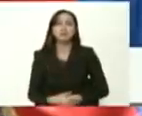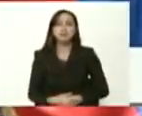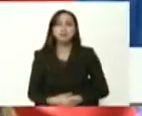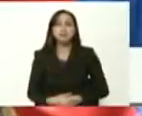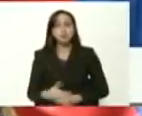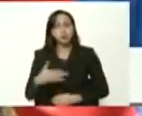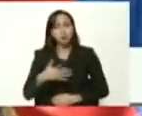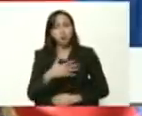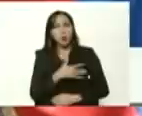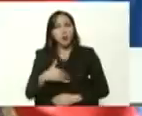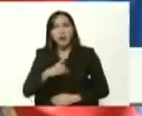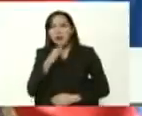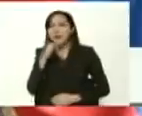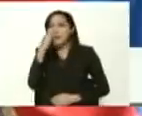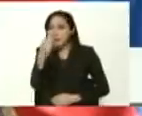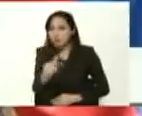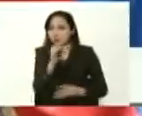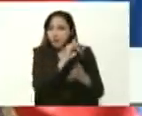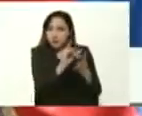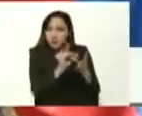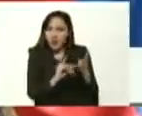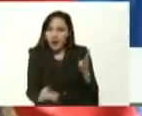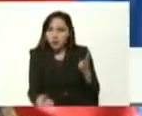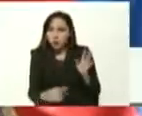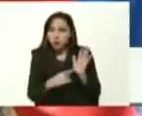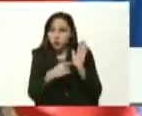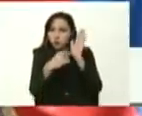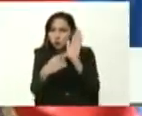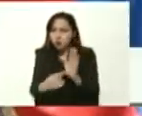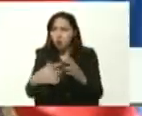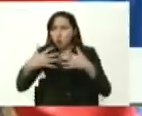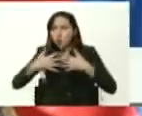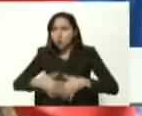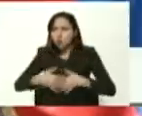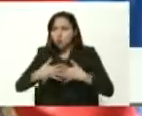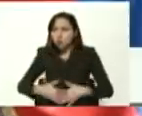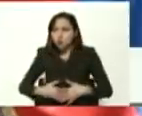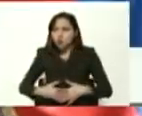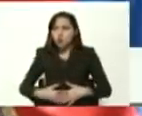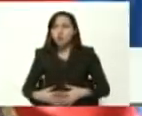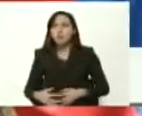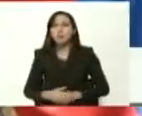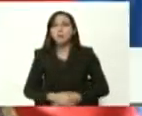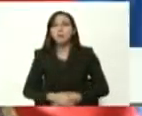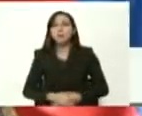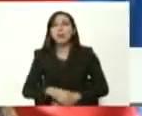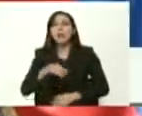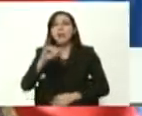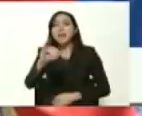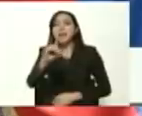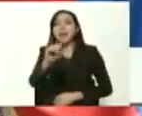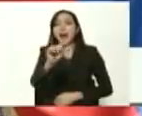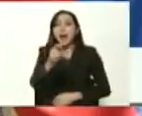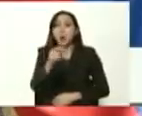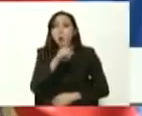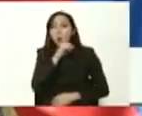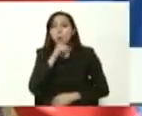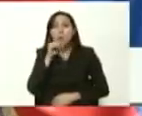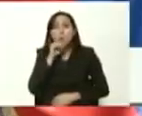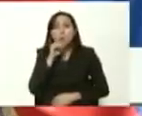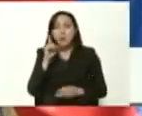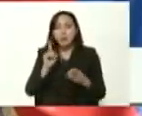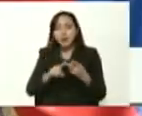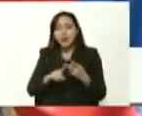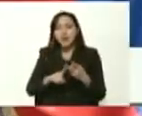Quisiera, por ejemplo, destacar algunos datos. La empresa Corporación AA Hidalgo y Urdaneta,